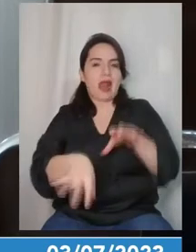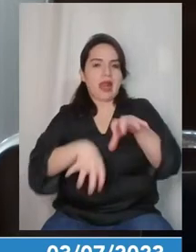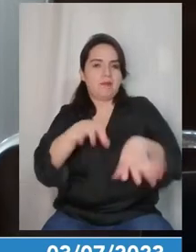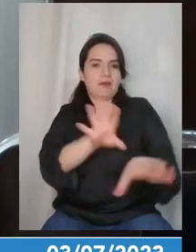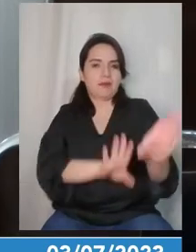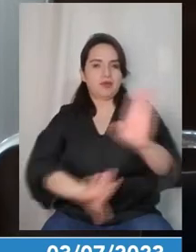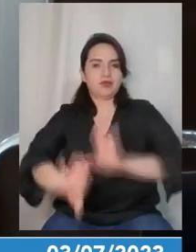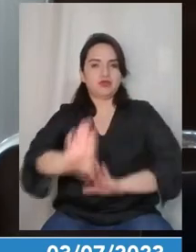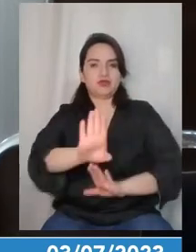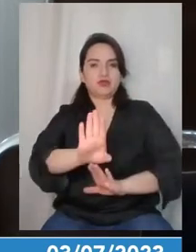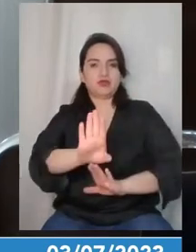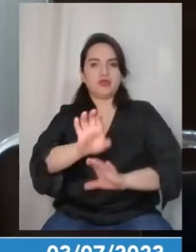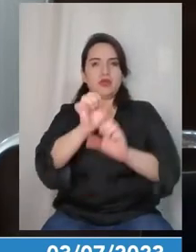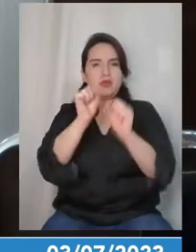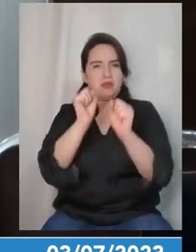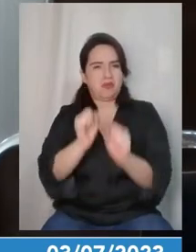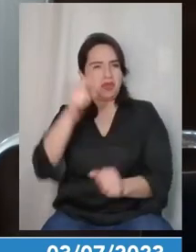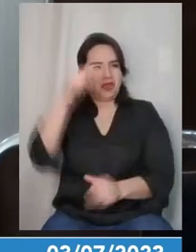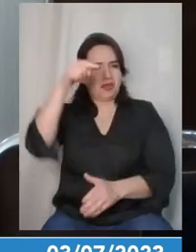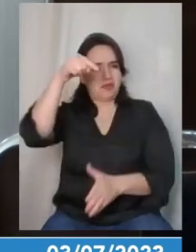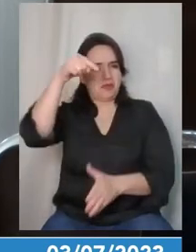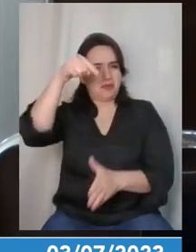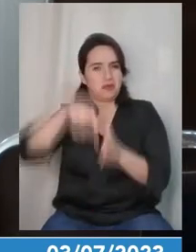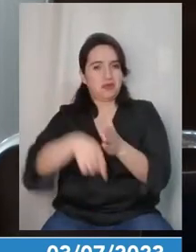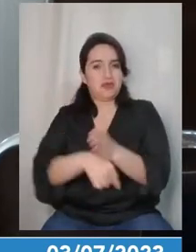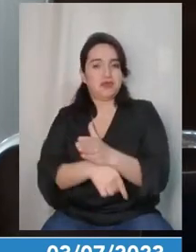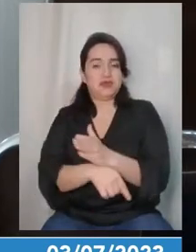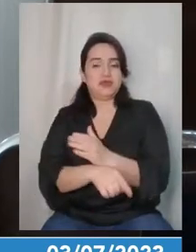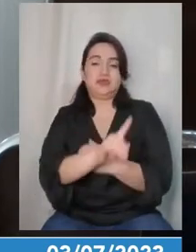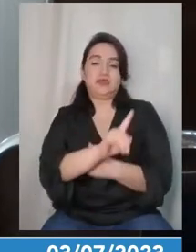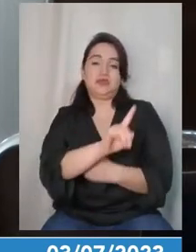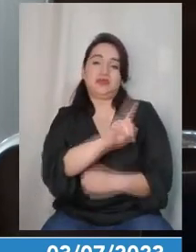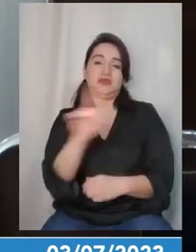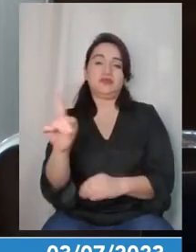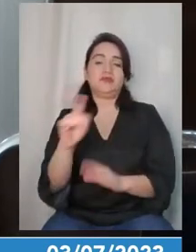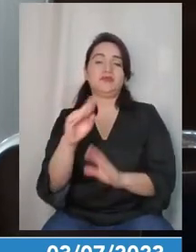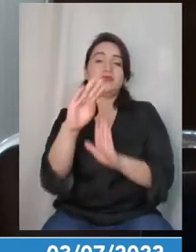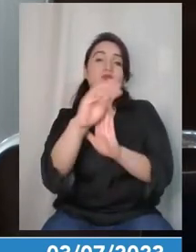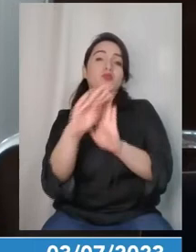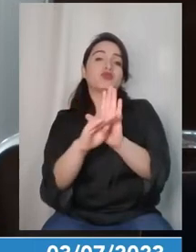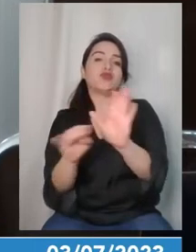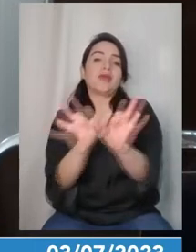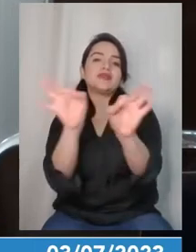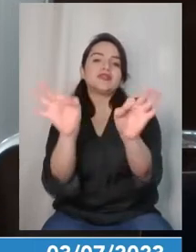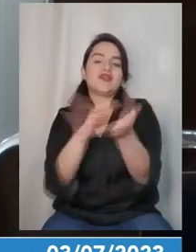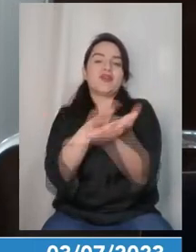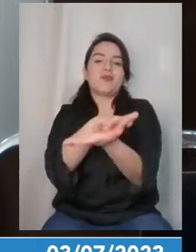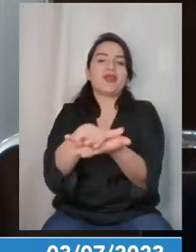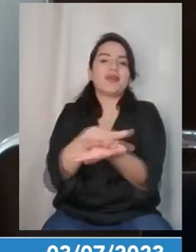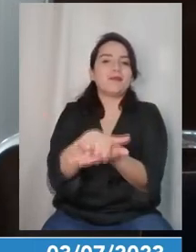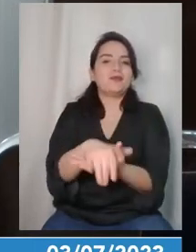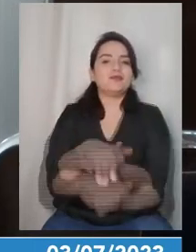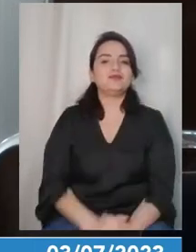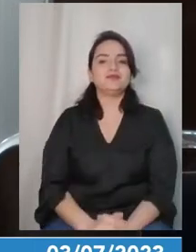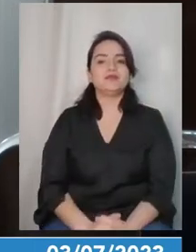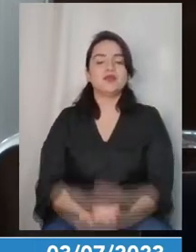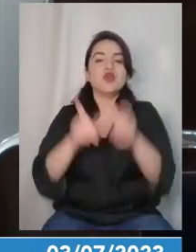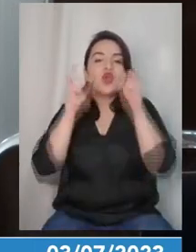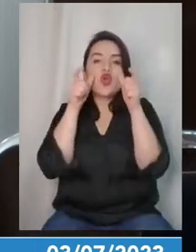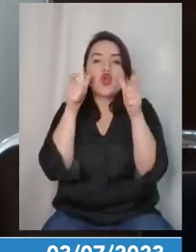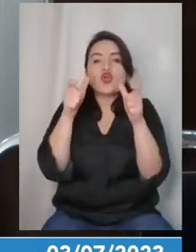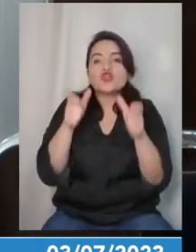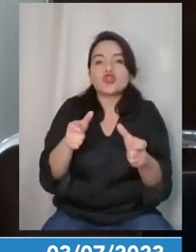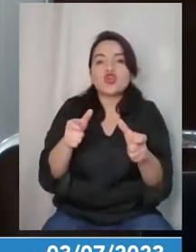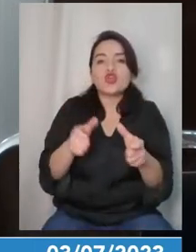en puntos tan específicos como podría ser el control de el nacimiento de los perros, entre